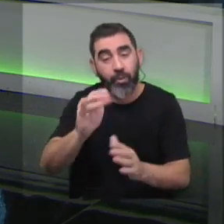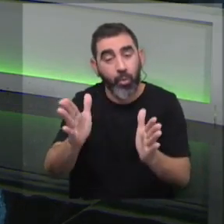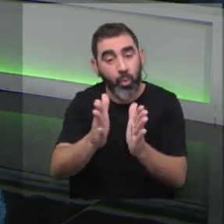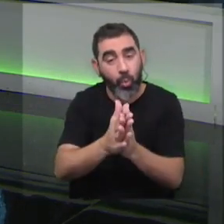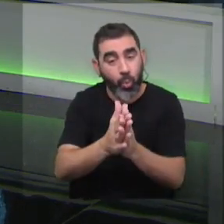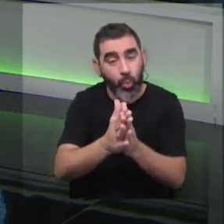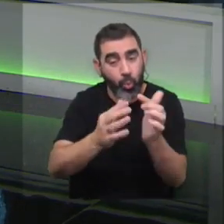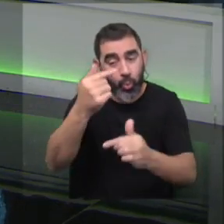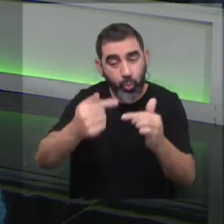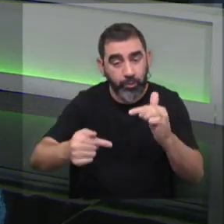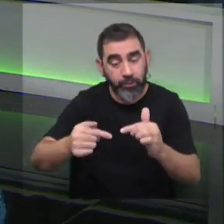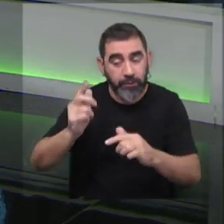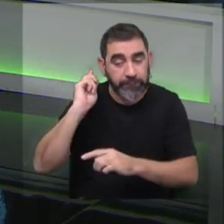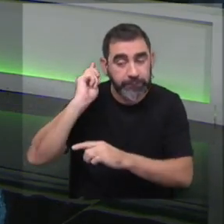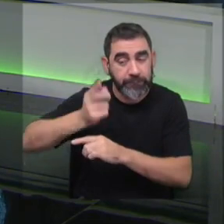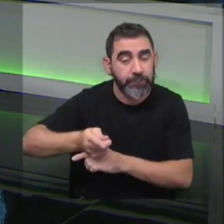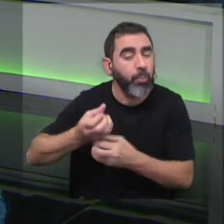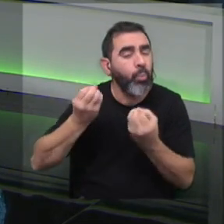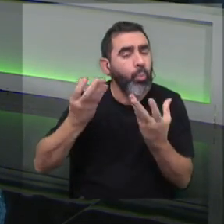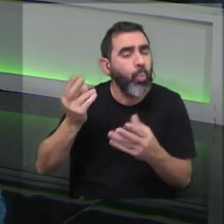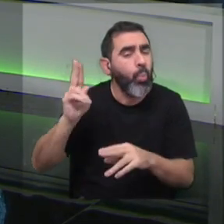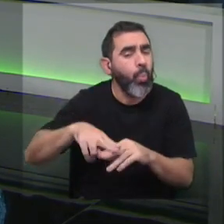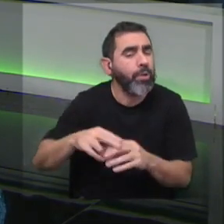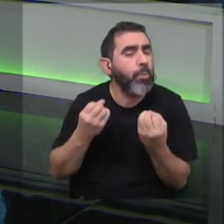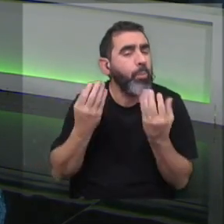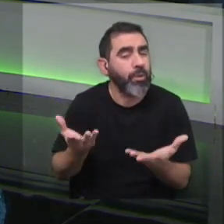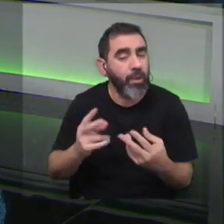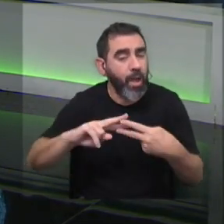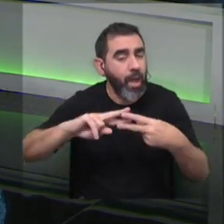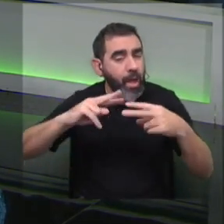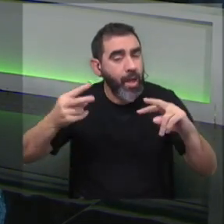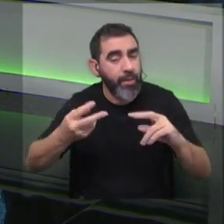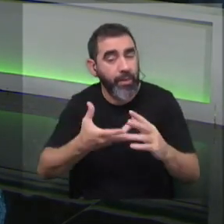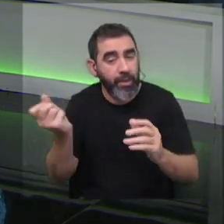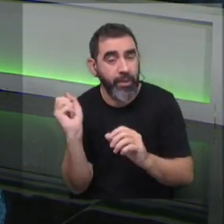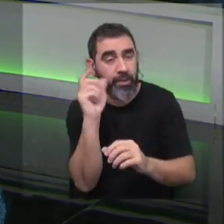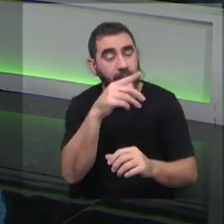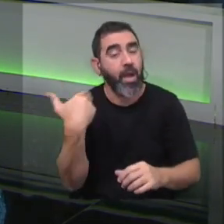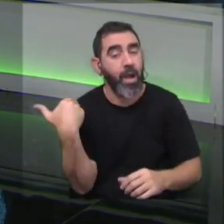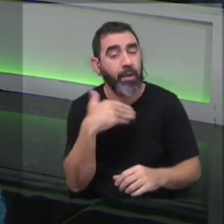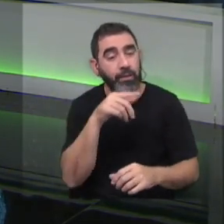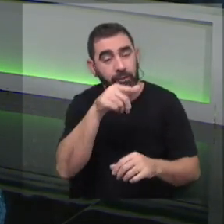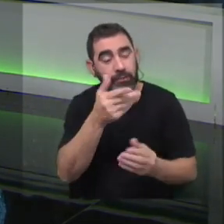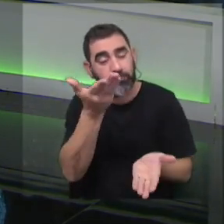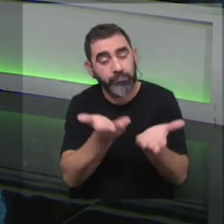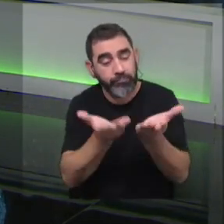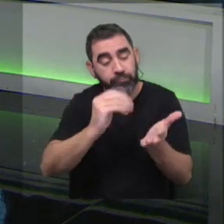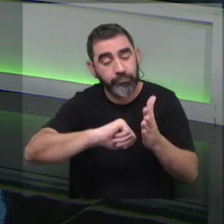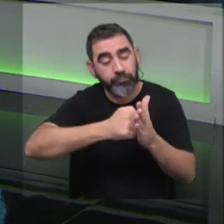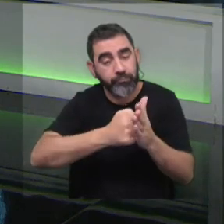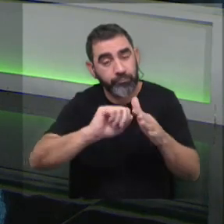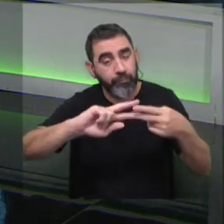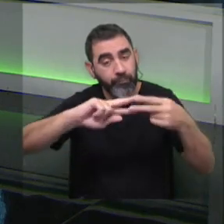interdisciplinaria va a establecer la causa de la muerte extraer ADN que va se va a enviar a Argentina donde se encuentra el banco